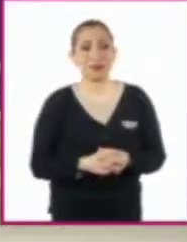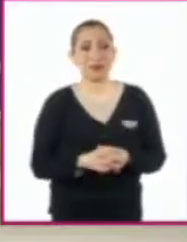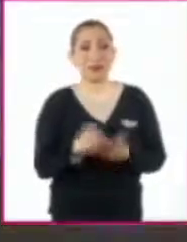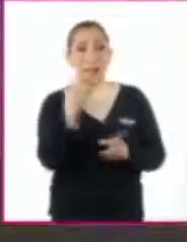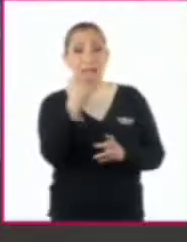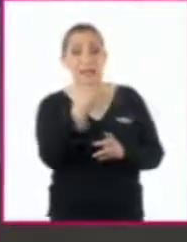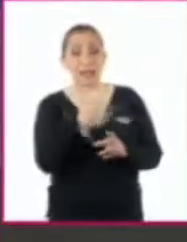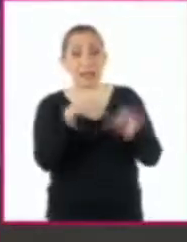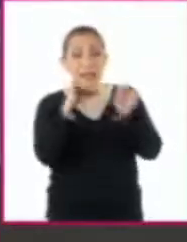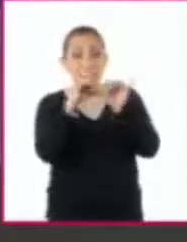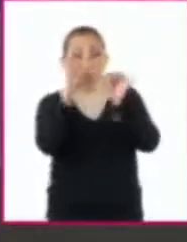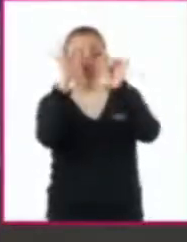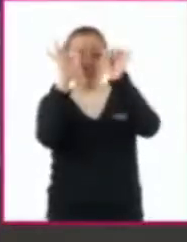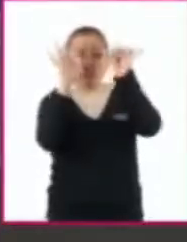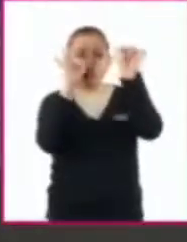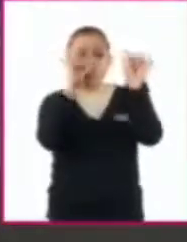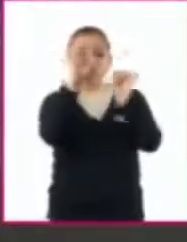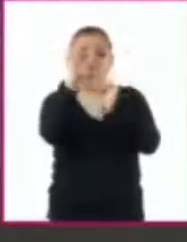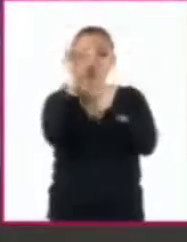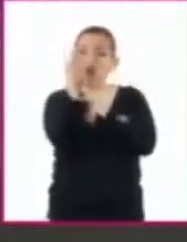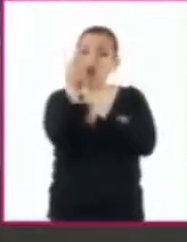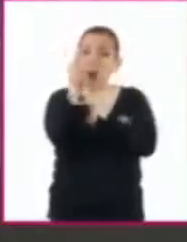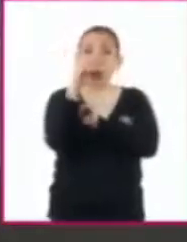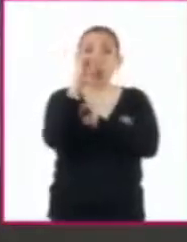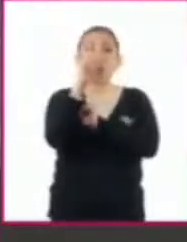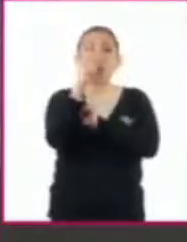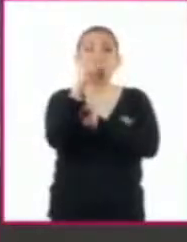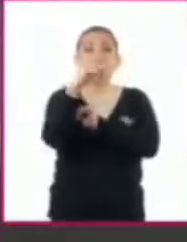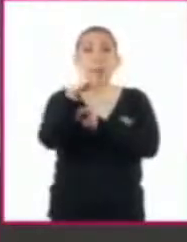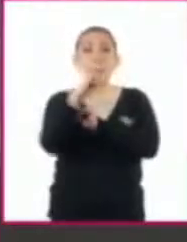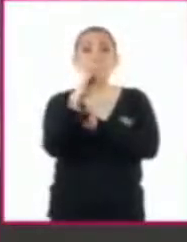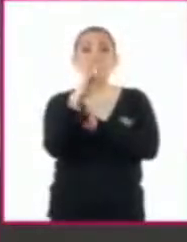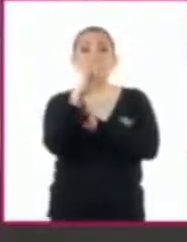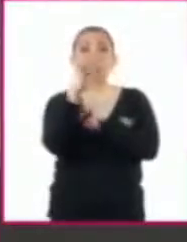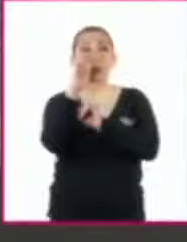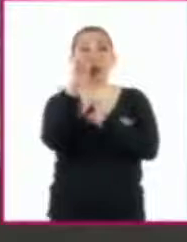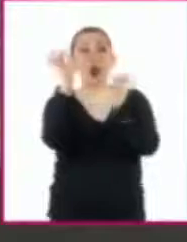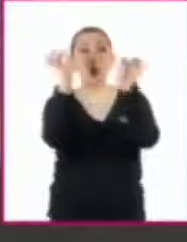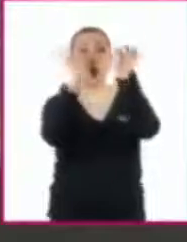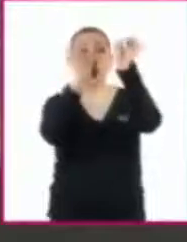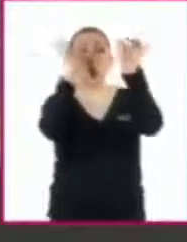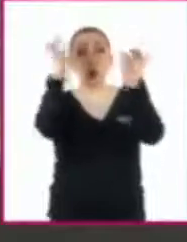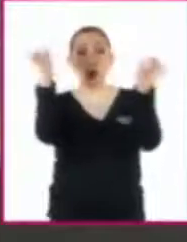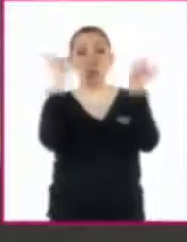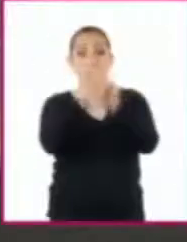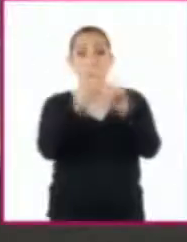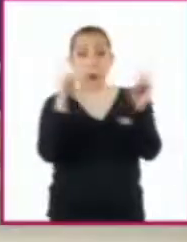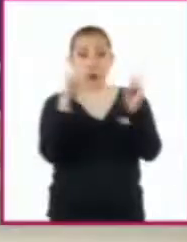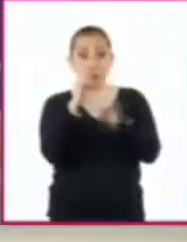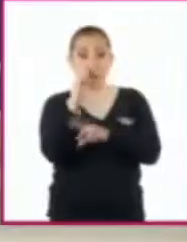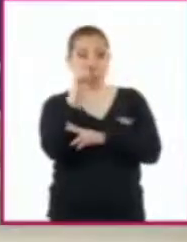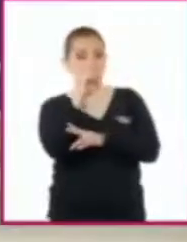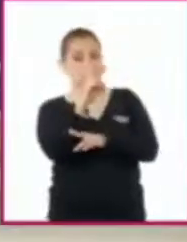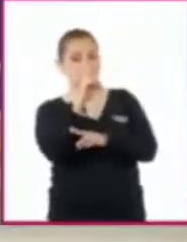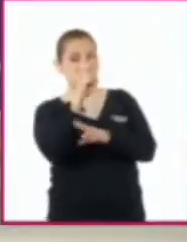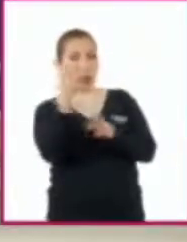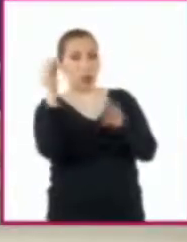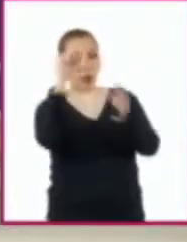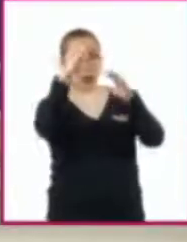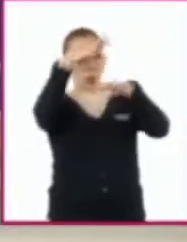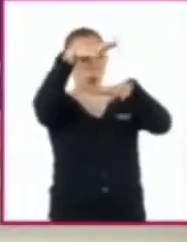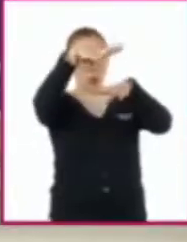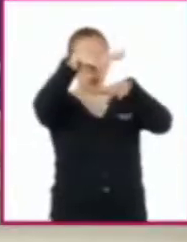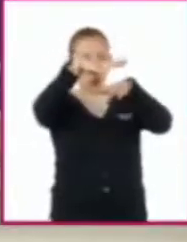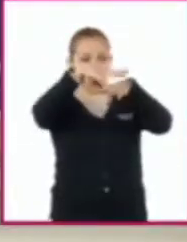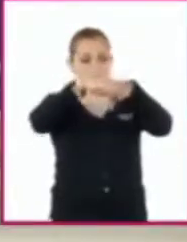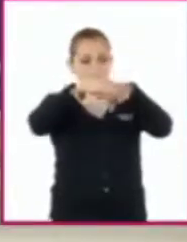Este tiene un tamaño de partícula inferior a una micra. Queda flotando. Cuando lo sacudimos, lo vemos que se deposita en los